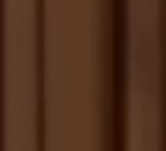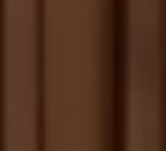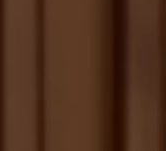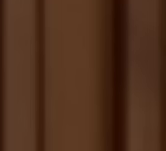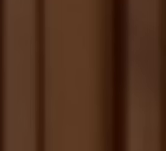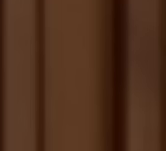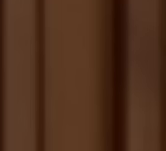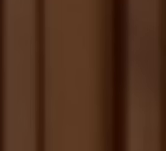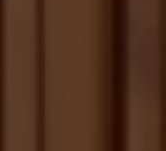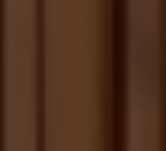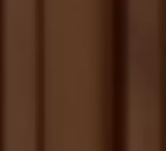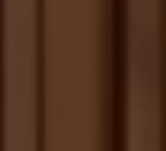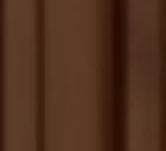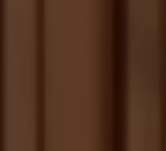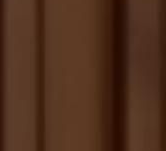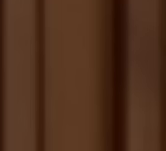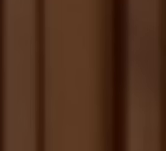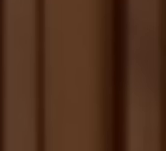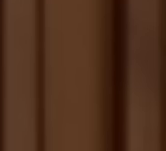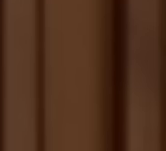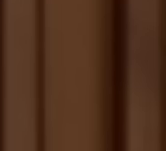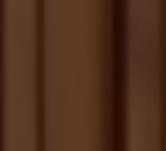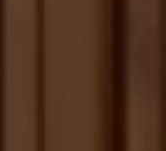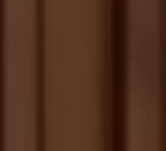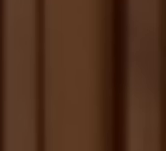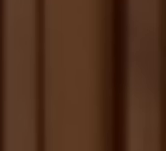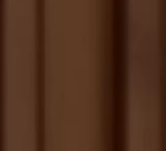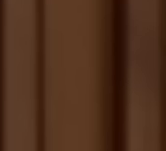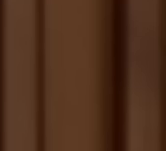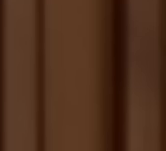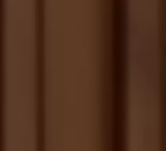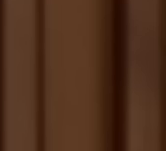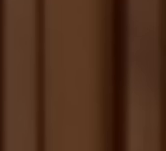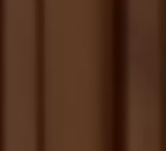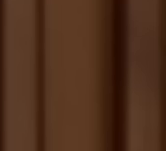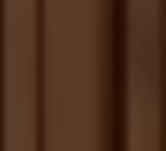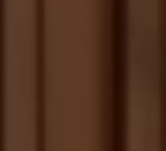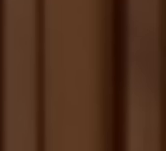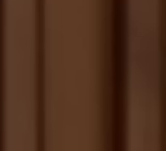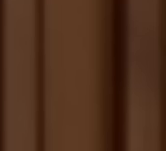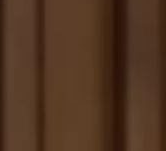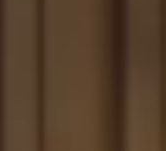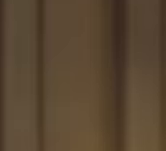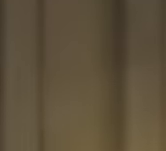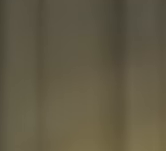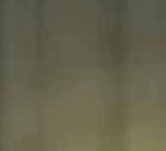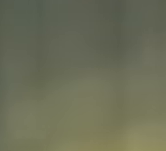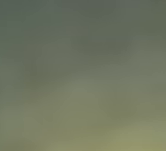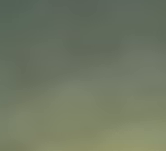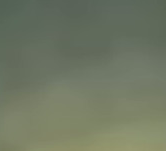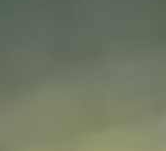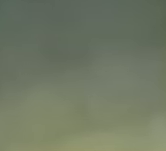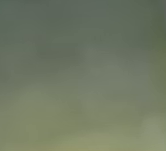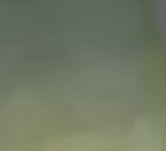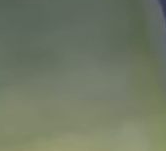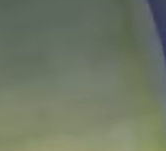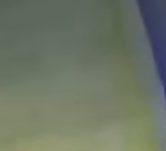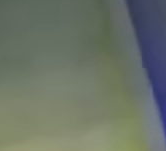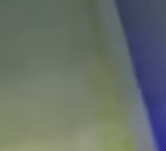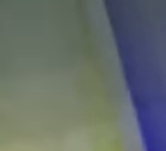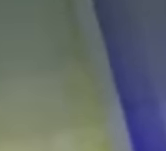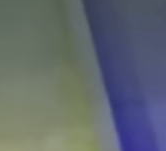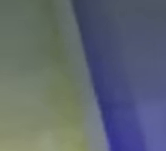elementos fundamentales referente no solamente a temas de interés nacional, sino también en el ámbito